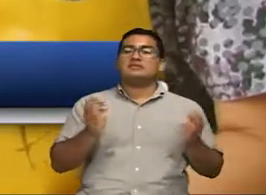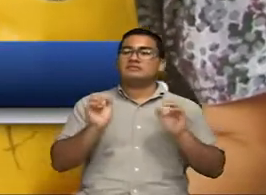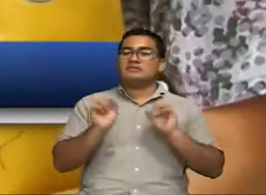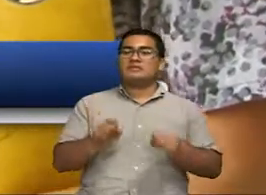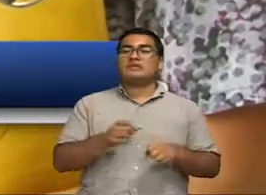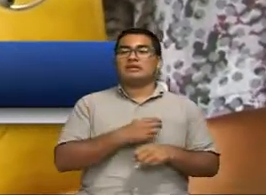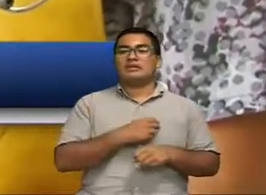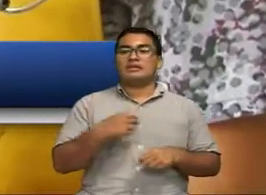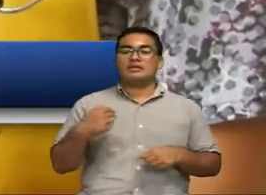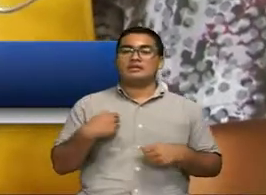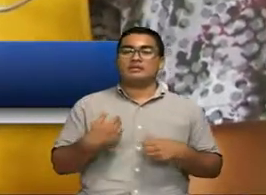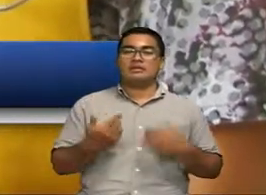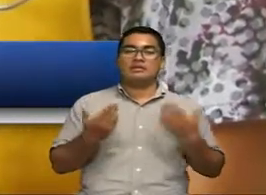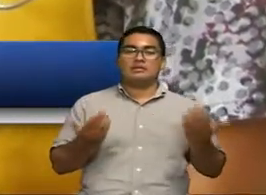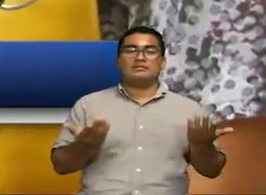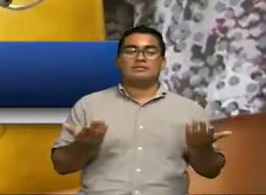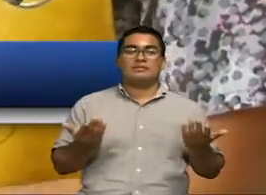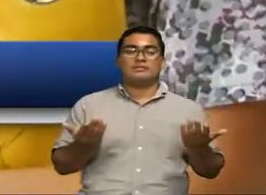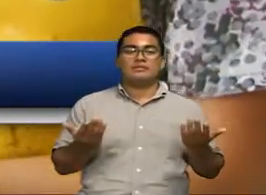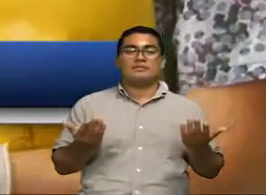en posición